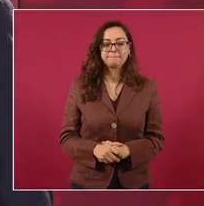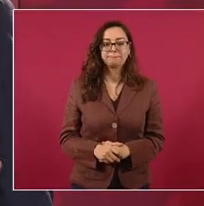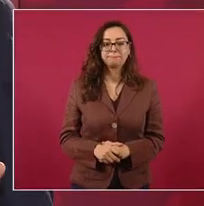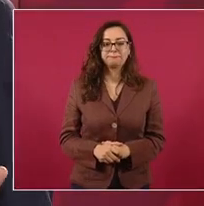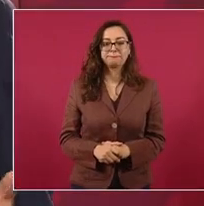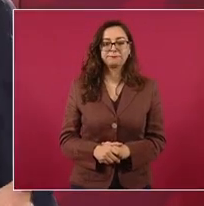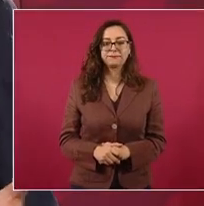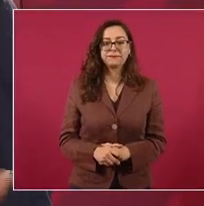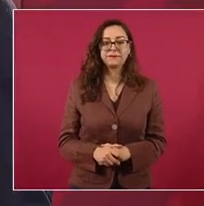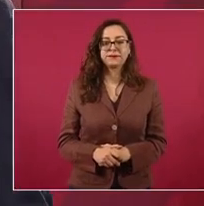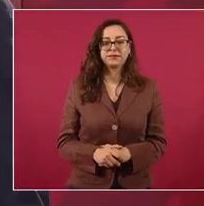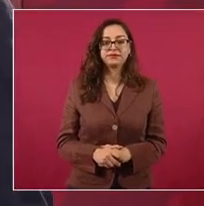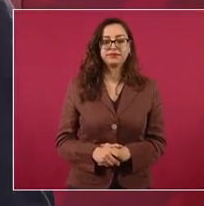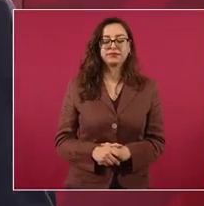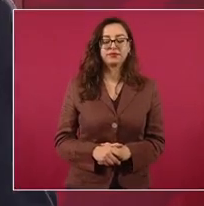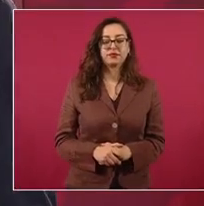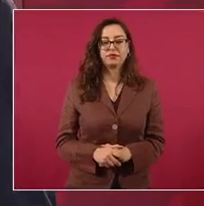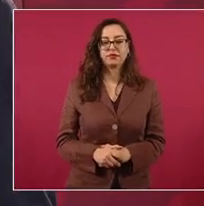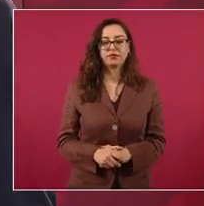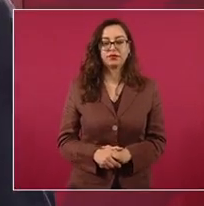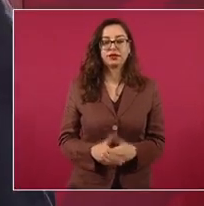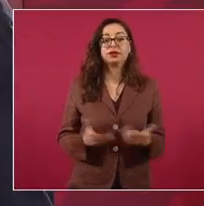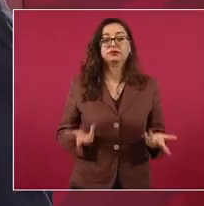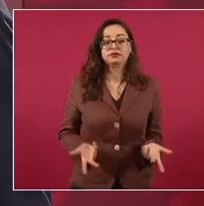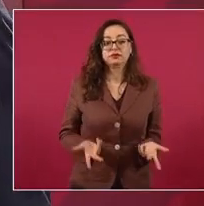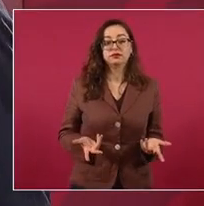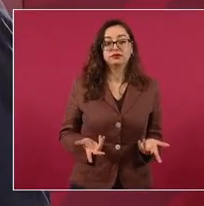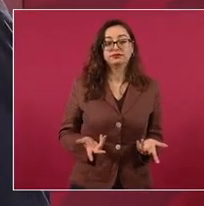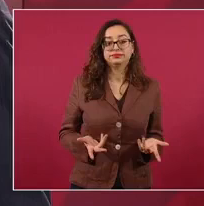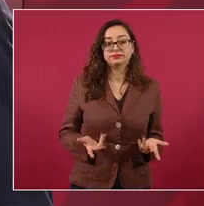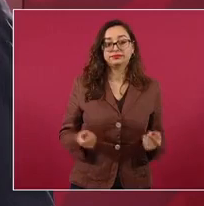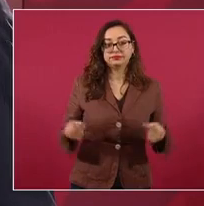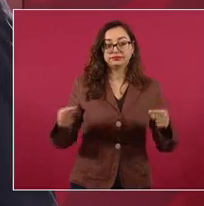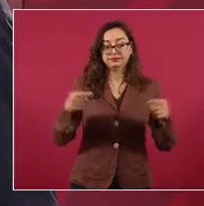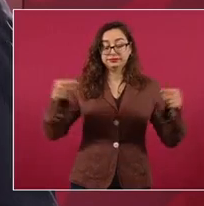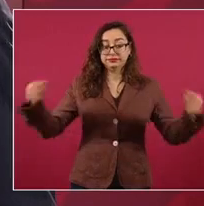pues fíjense que Houston eliminó al Yankees,